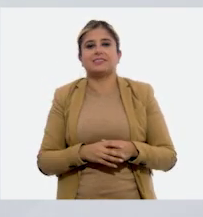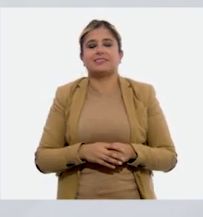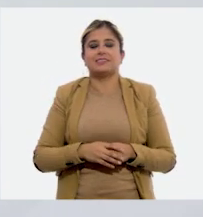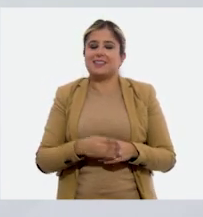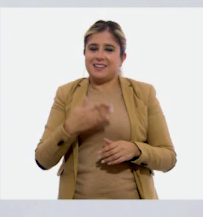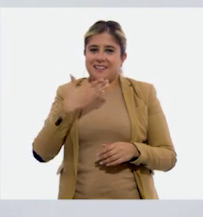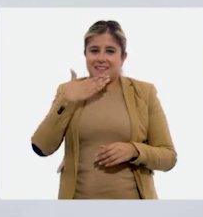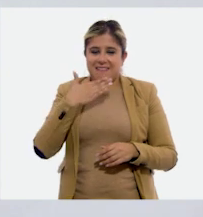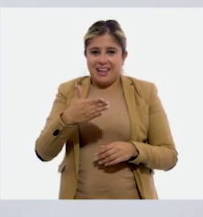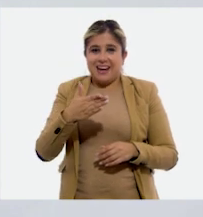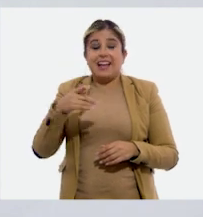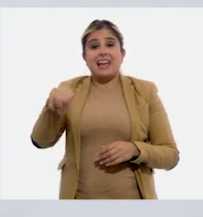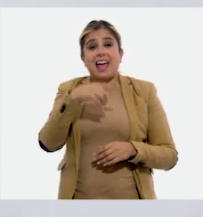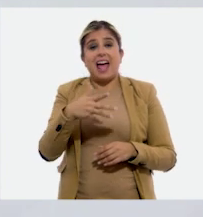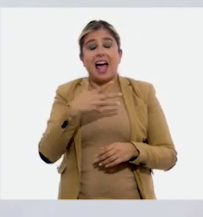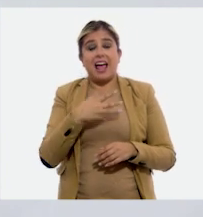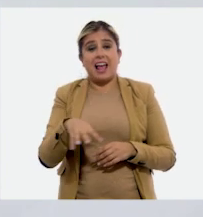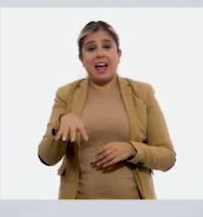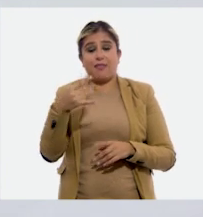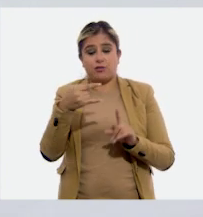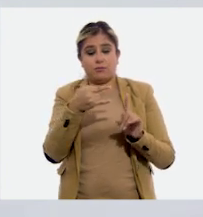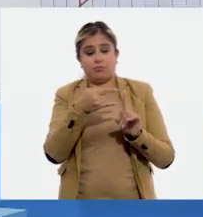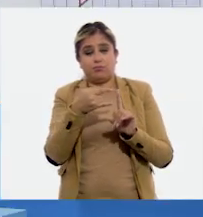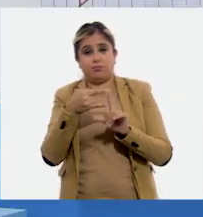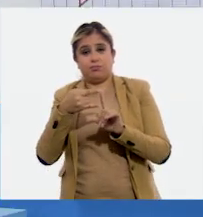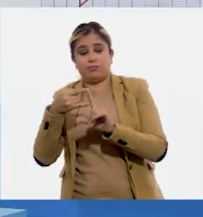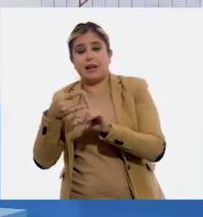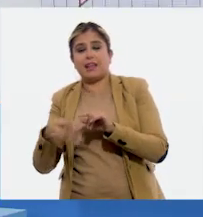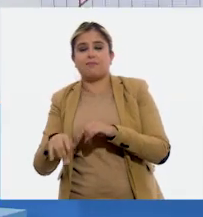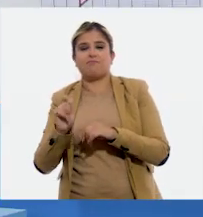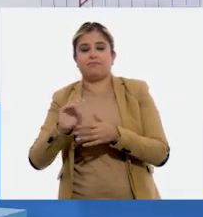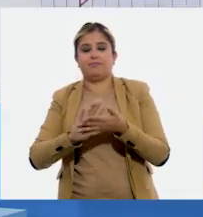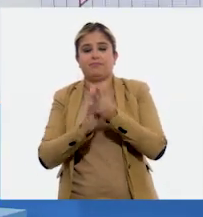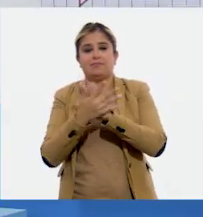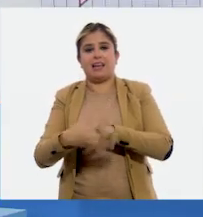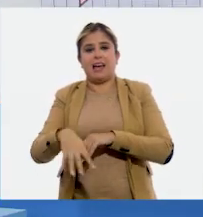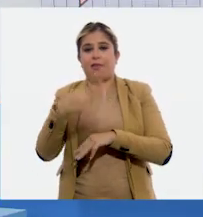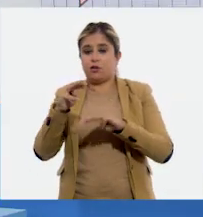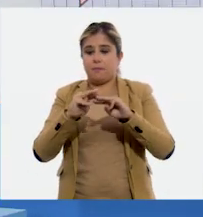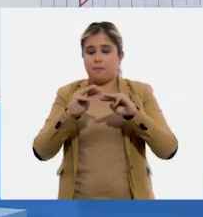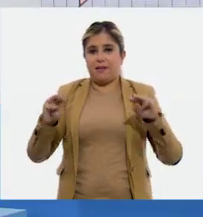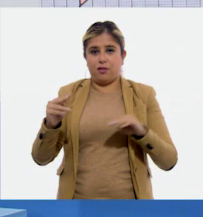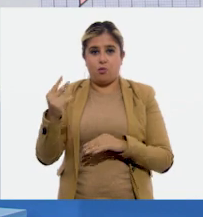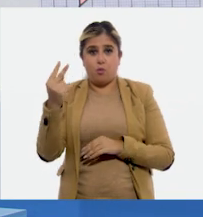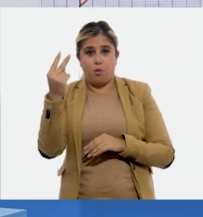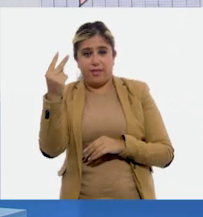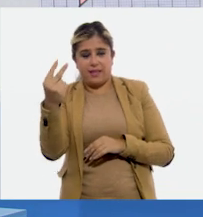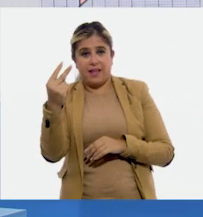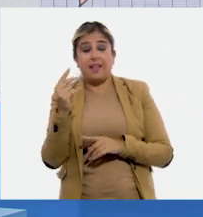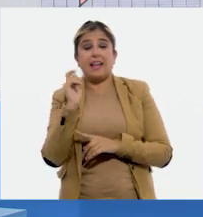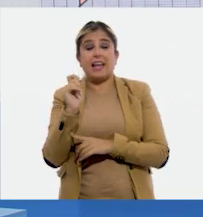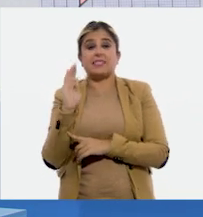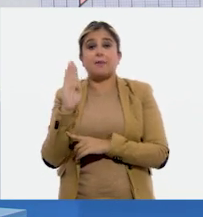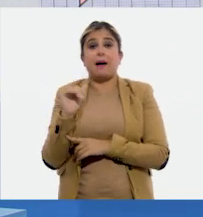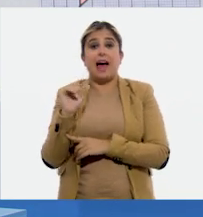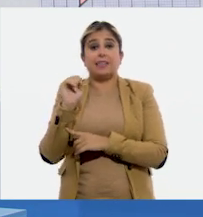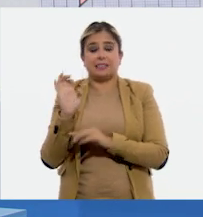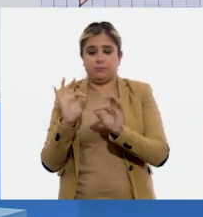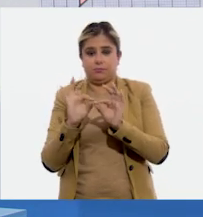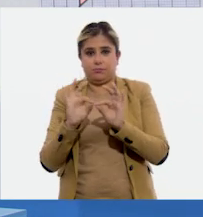Muy bien, entonces tenemos 14 metros cuadrados de... ¡De base!